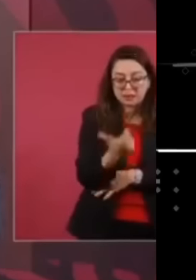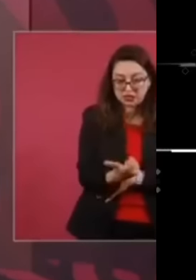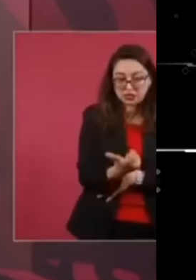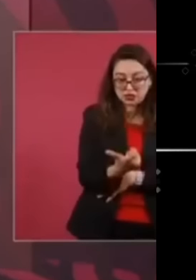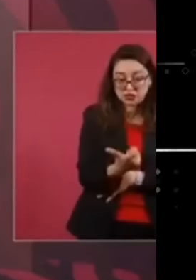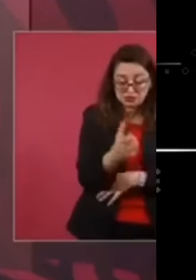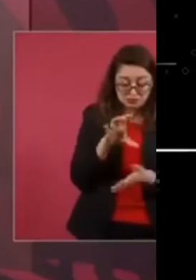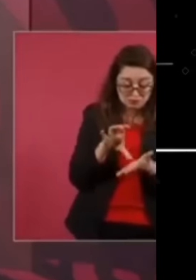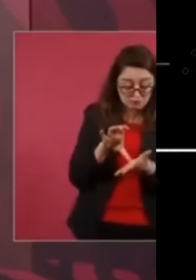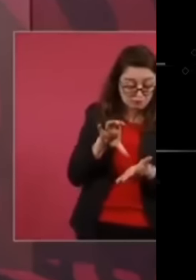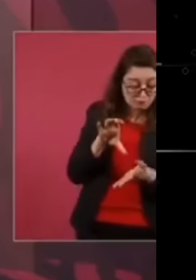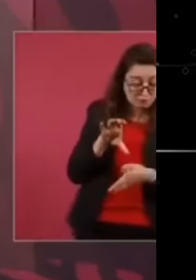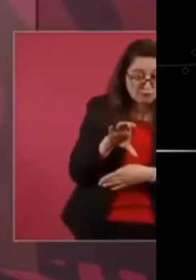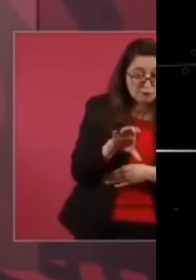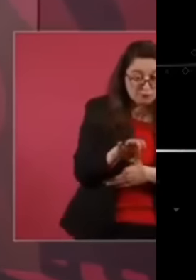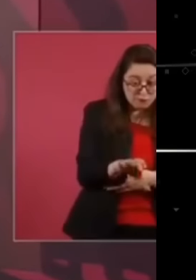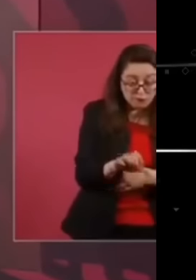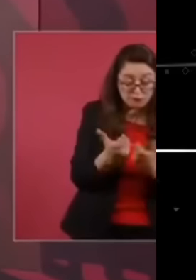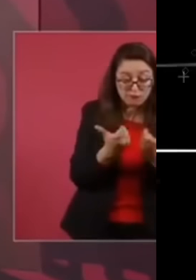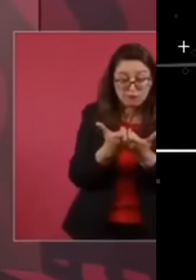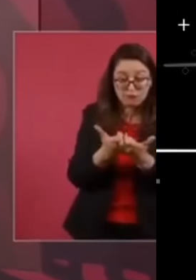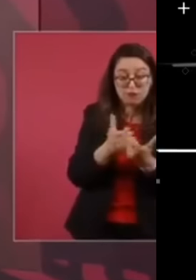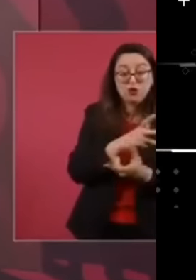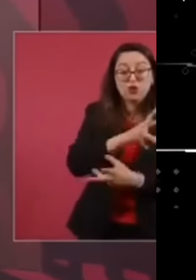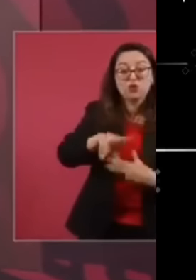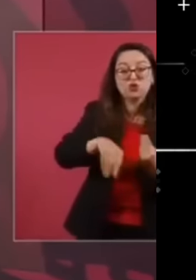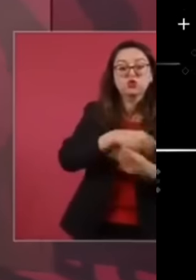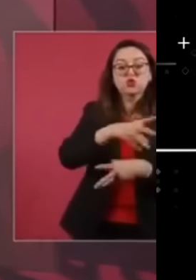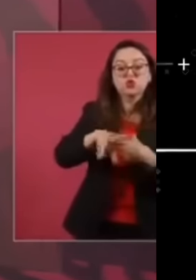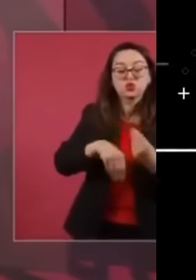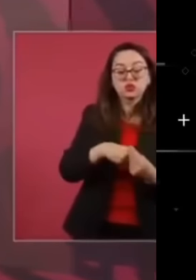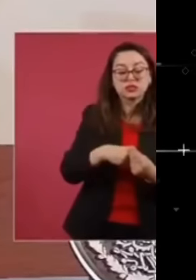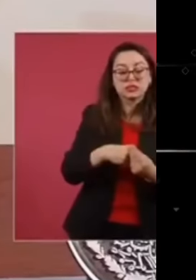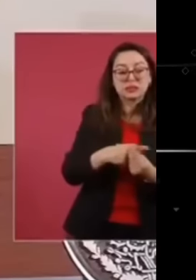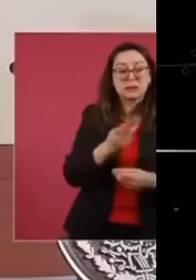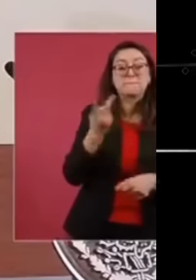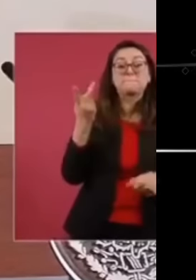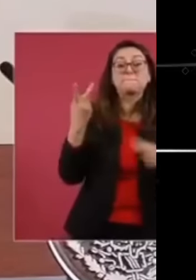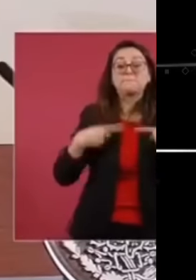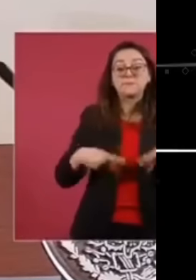con este fondo Quienes se